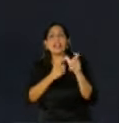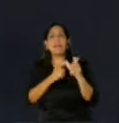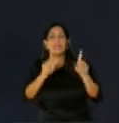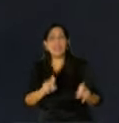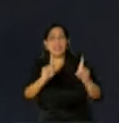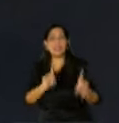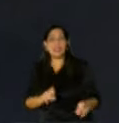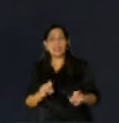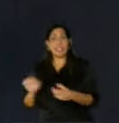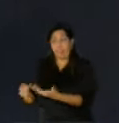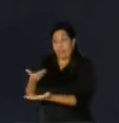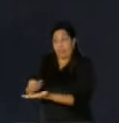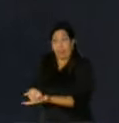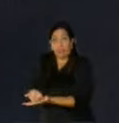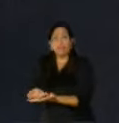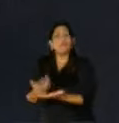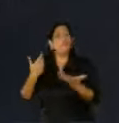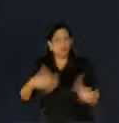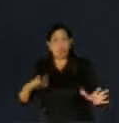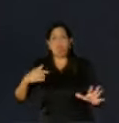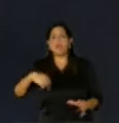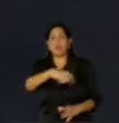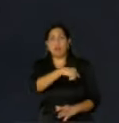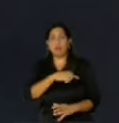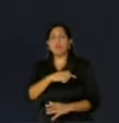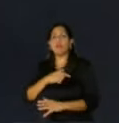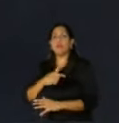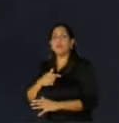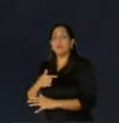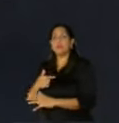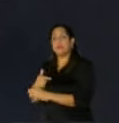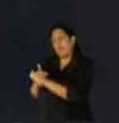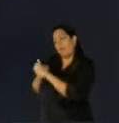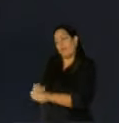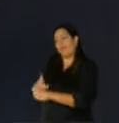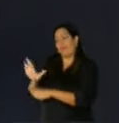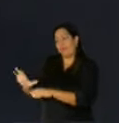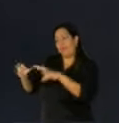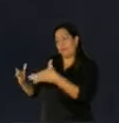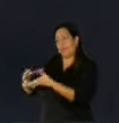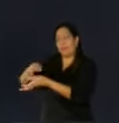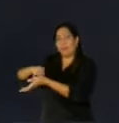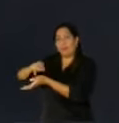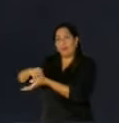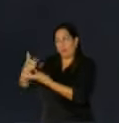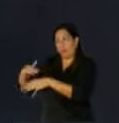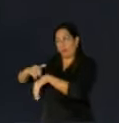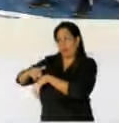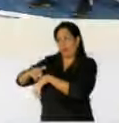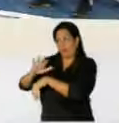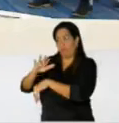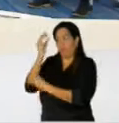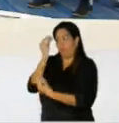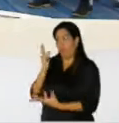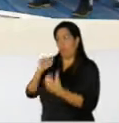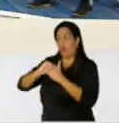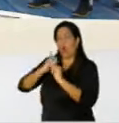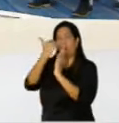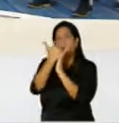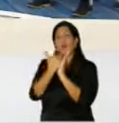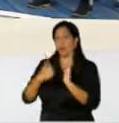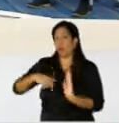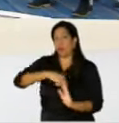de los rapid tests que llegaron a Puerto Rico. Ya la distribución, conforme a las recomendaciones del Task Force, se generó ya la plantilla de distribución, y en eso se